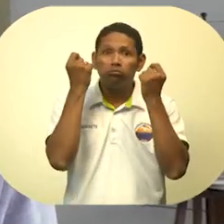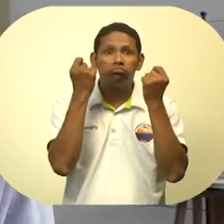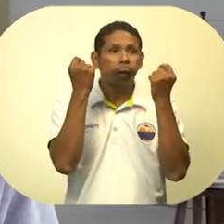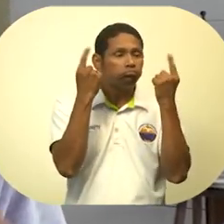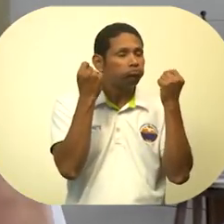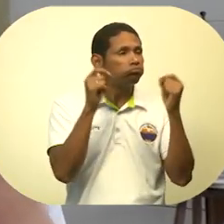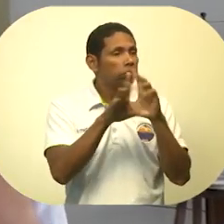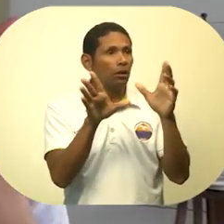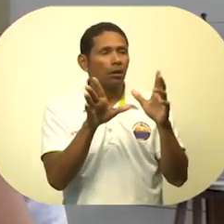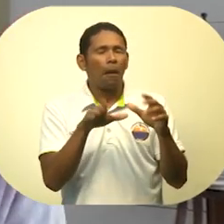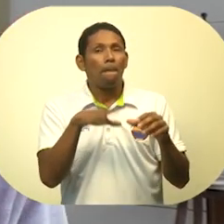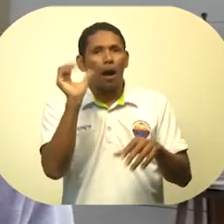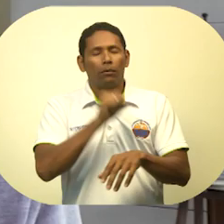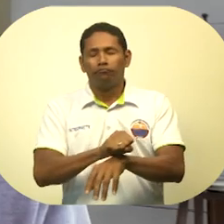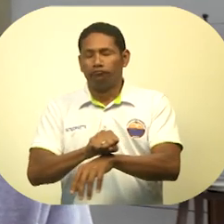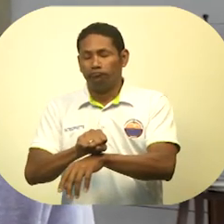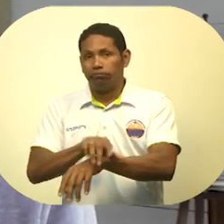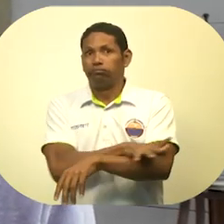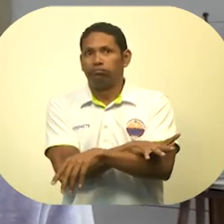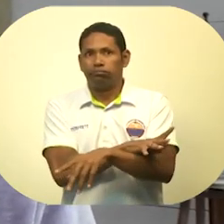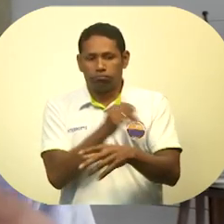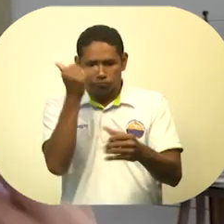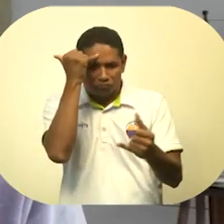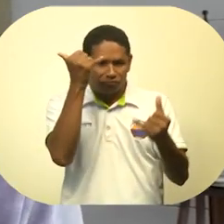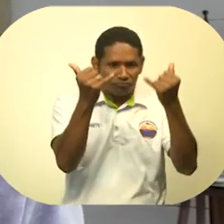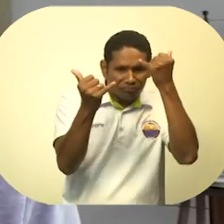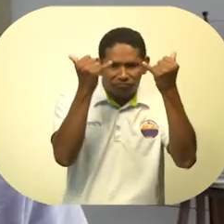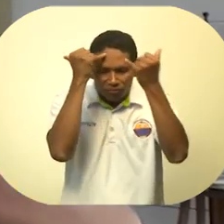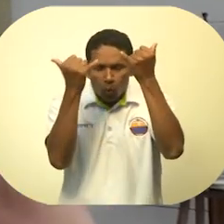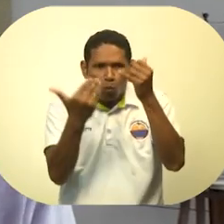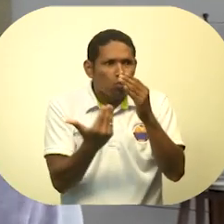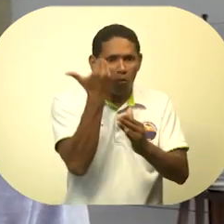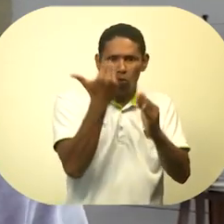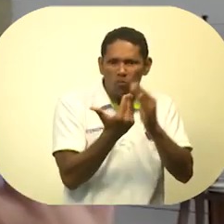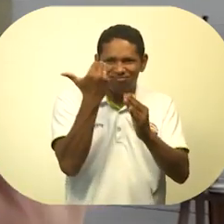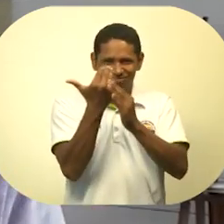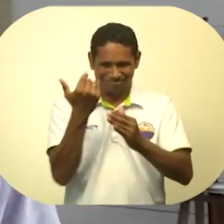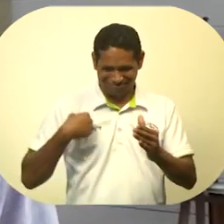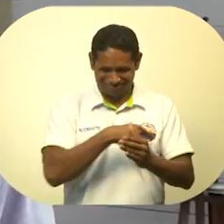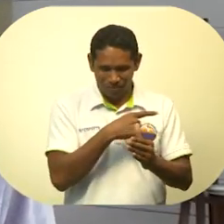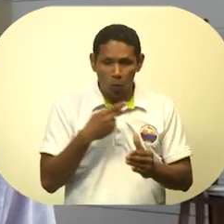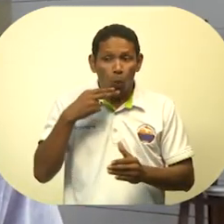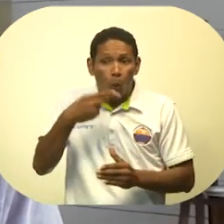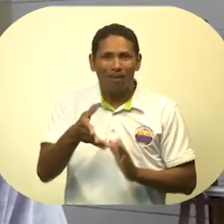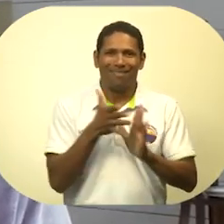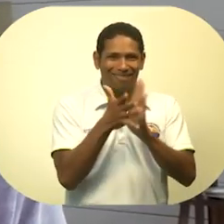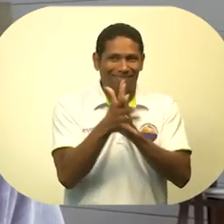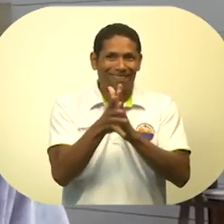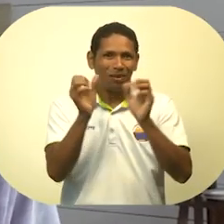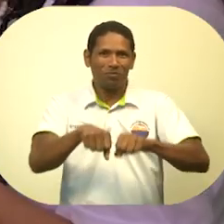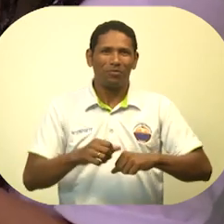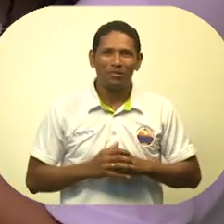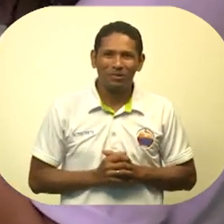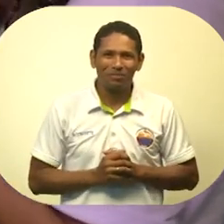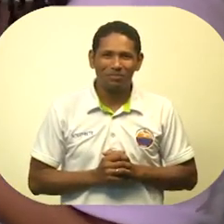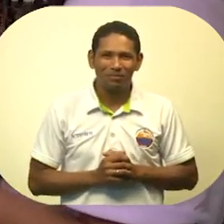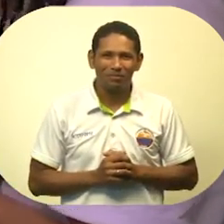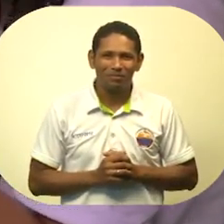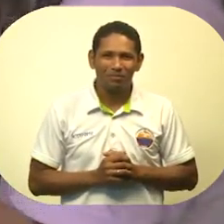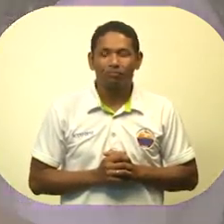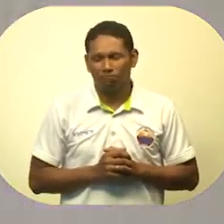asimismo es mucho más inspirador para poder crear, para poder innovar, para poder nosotros narrar sus historias. Es